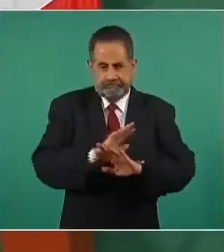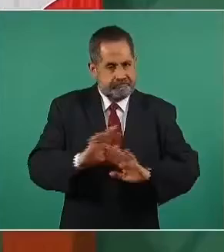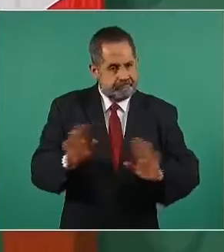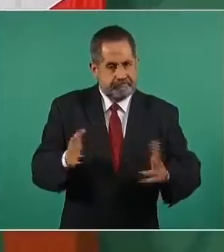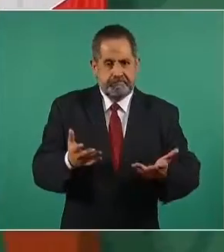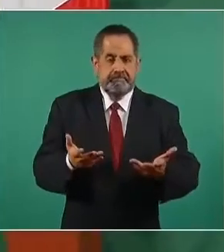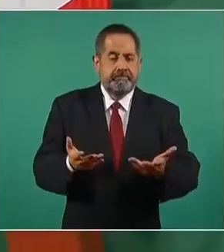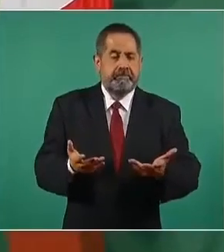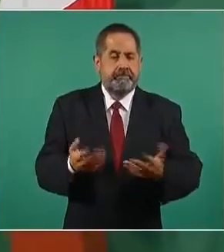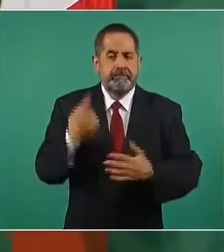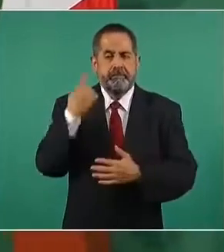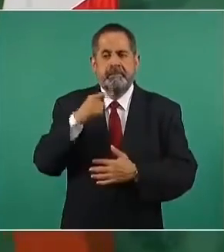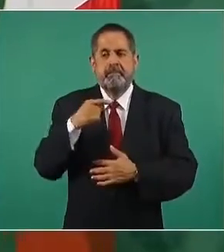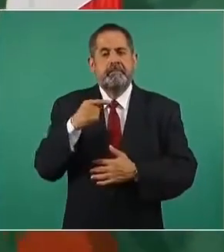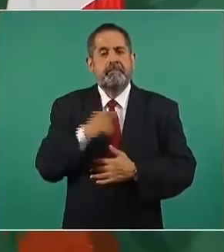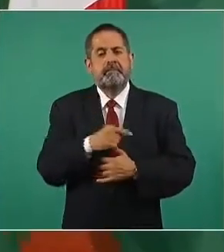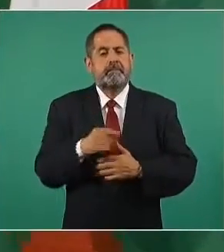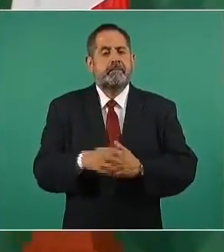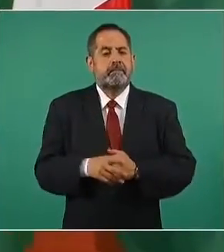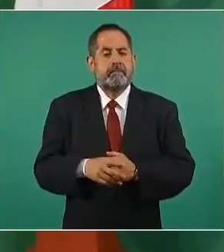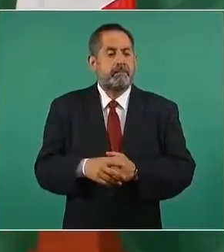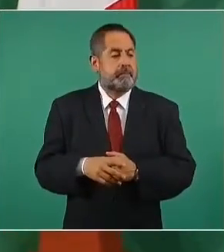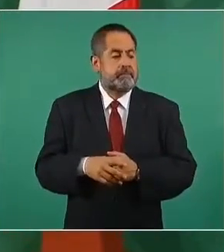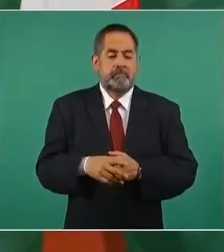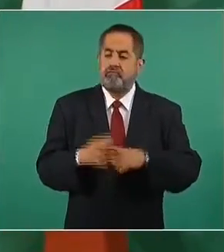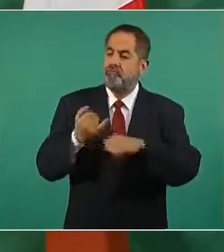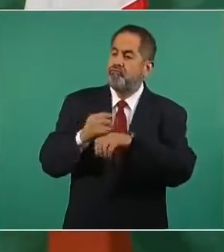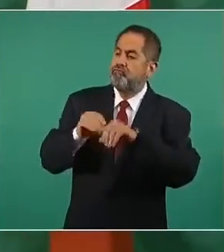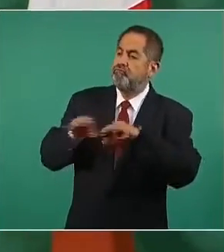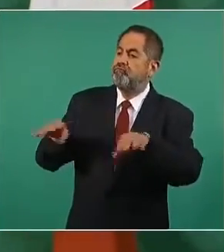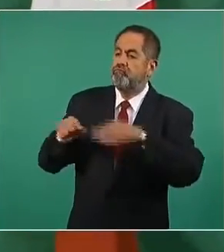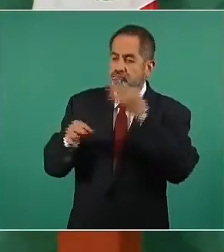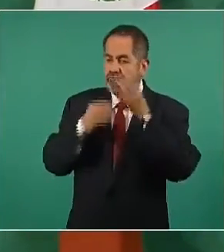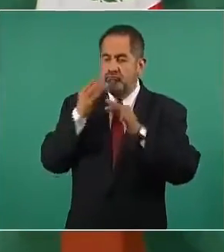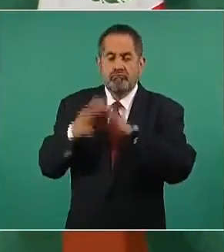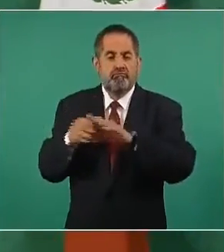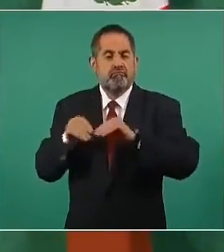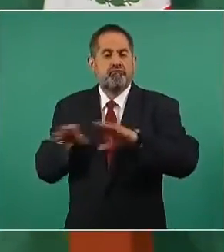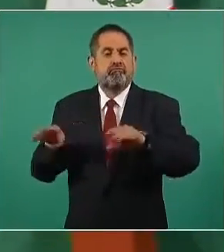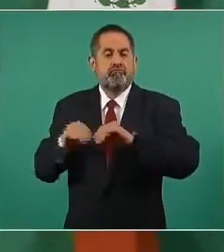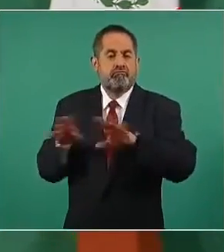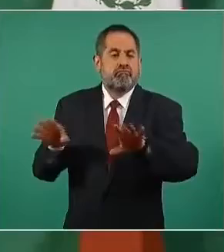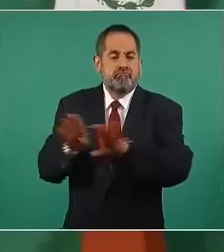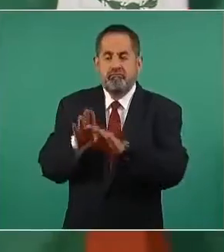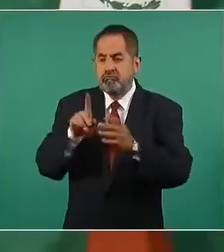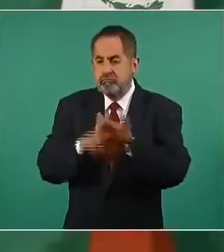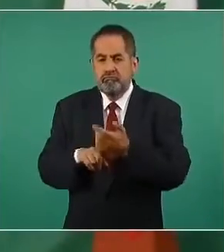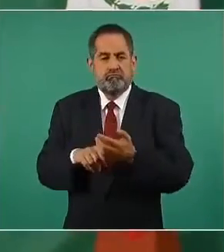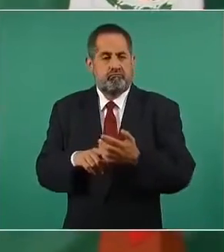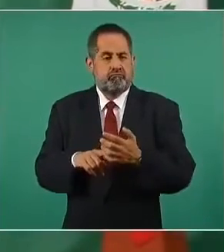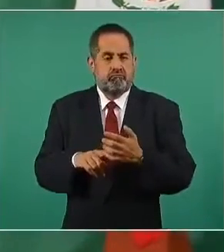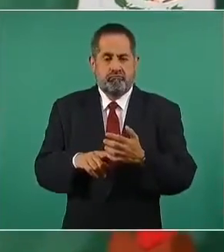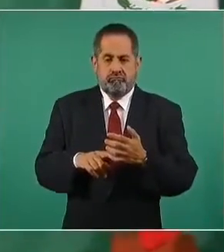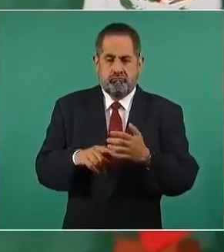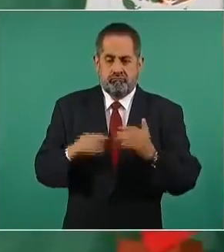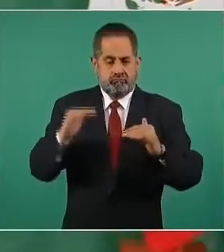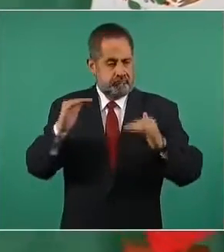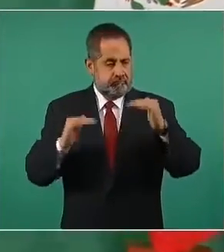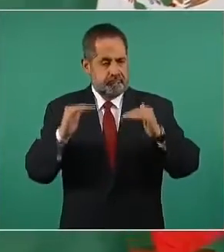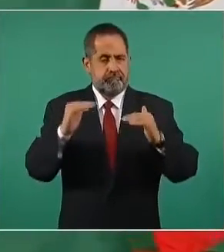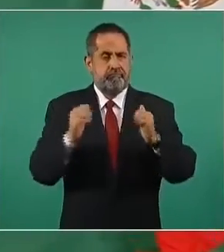para que se informe con objetividad, que haya equilibrios, que